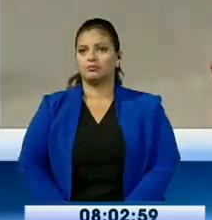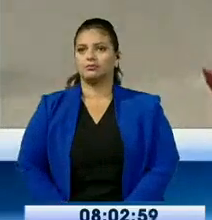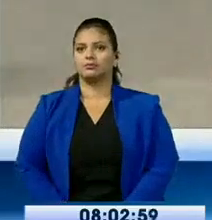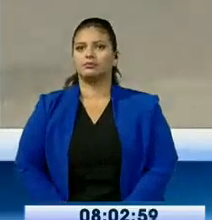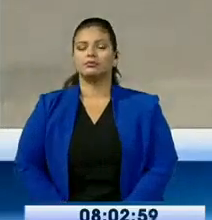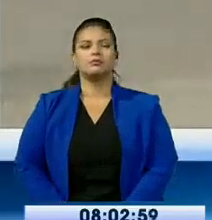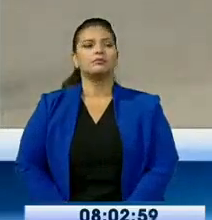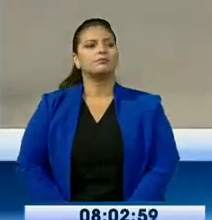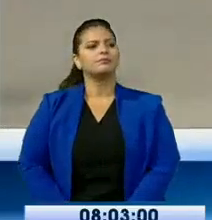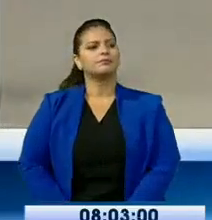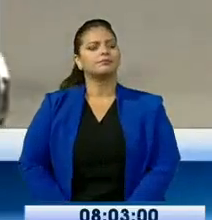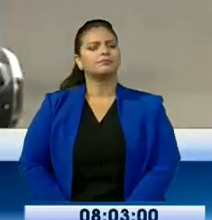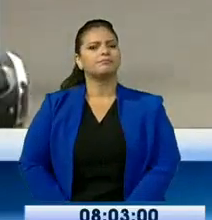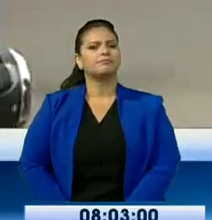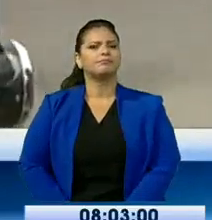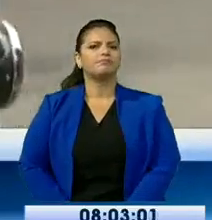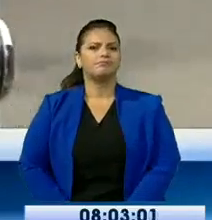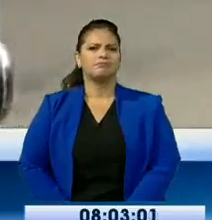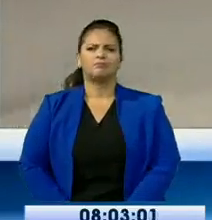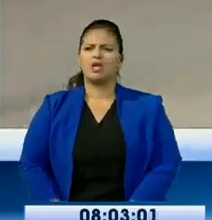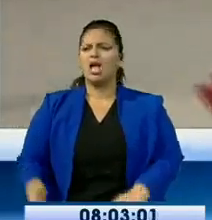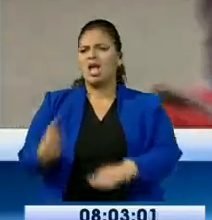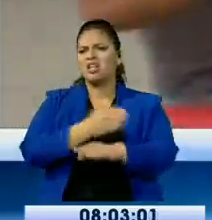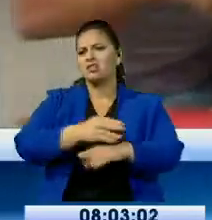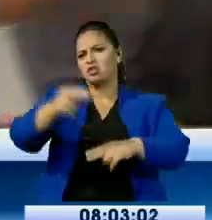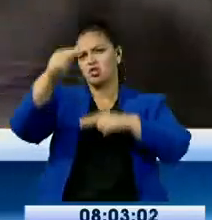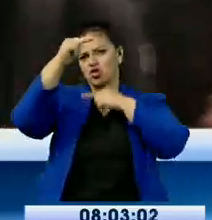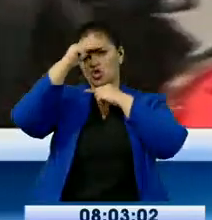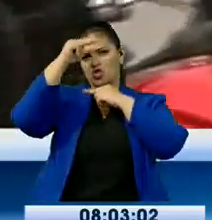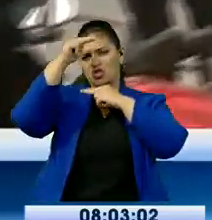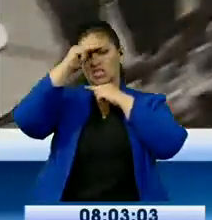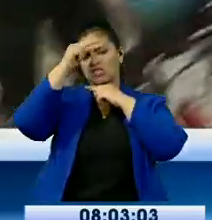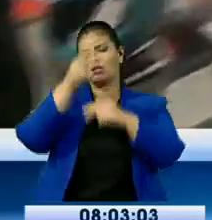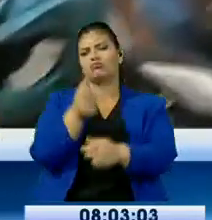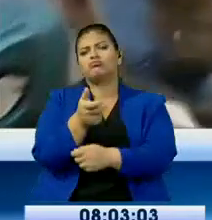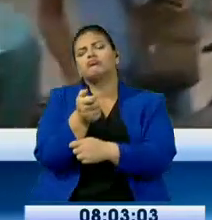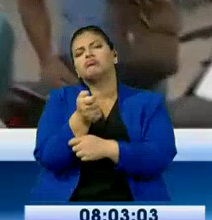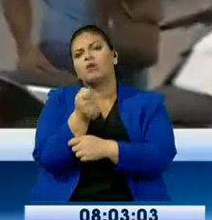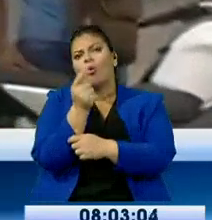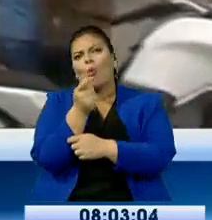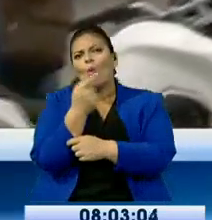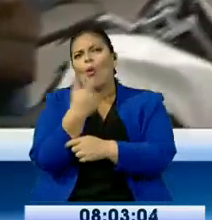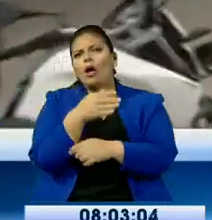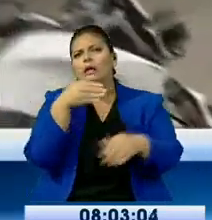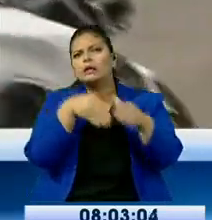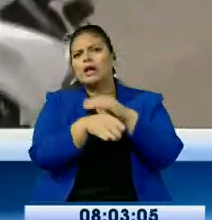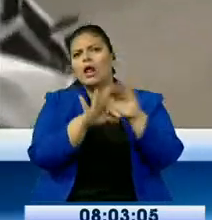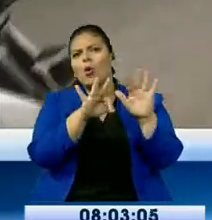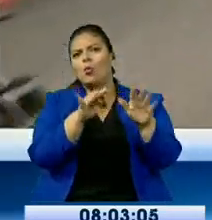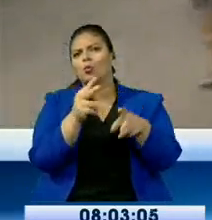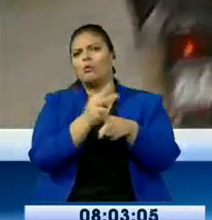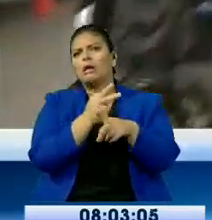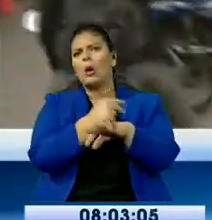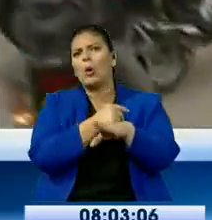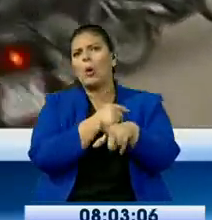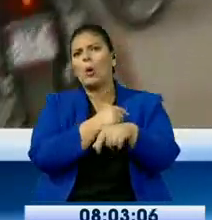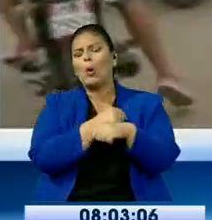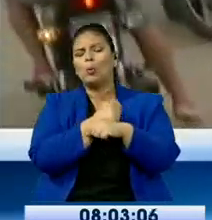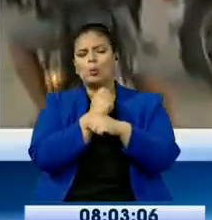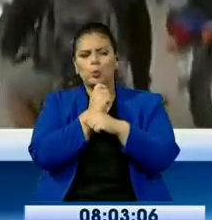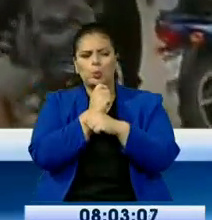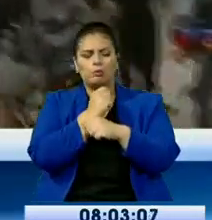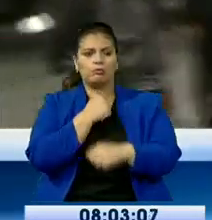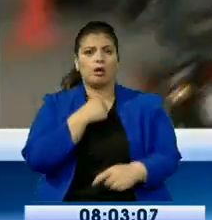noticias, pero no, yo particularmente no me he tocado, gracias a Dios. Pero bueno, está bien lo que están realizando. ¿Existen esos